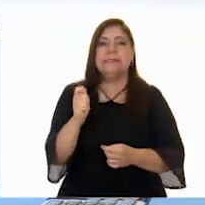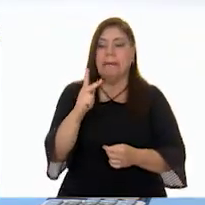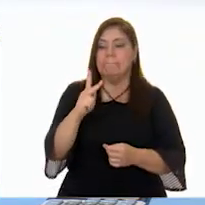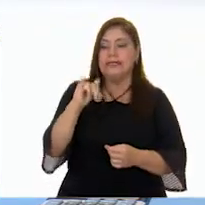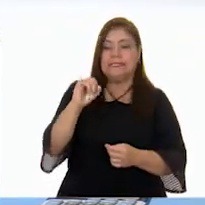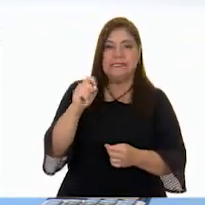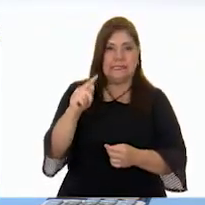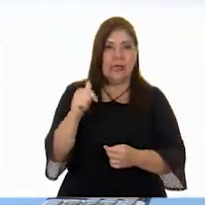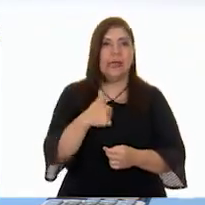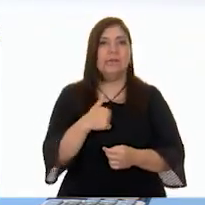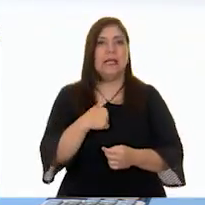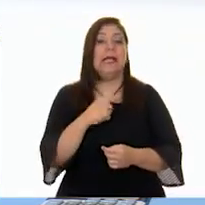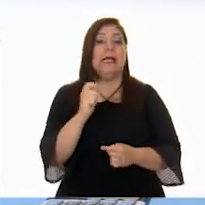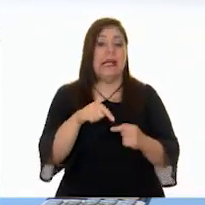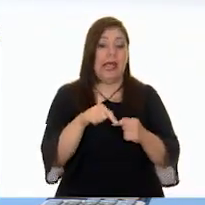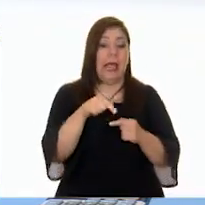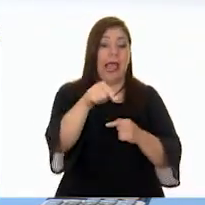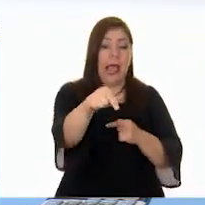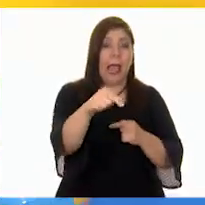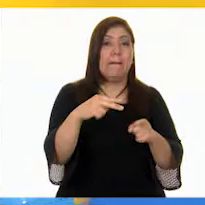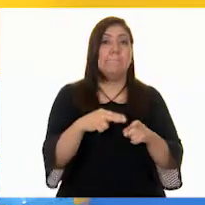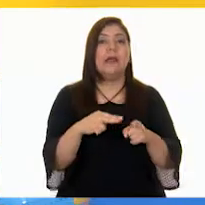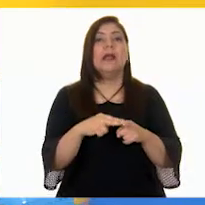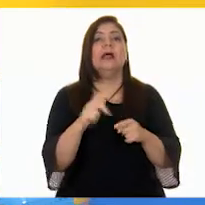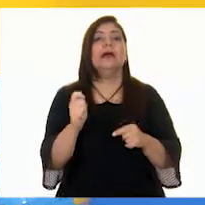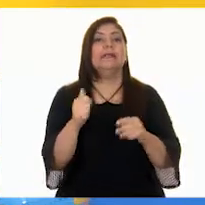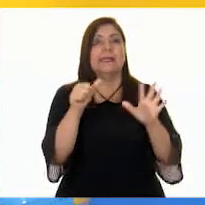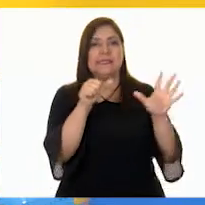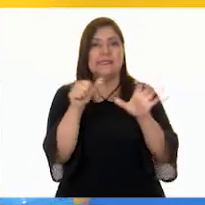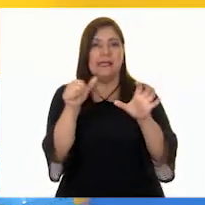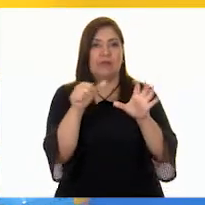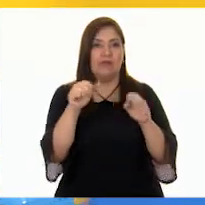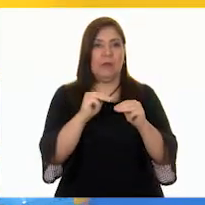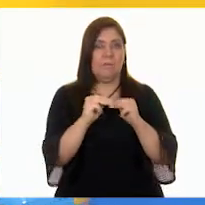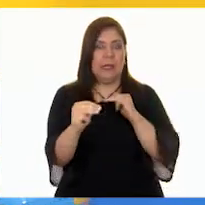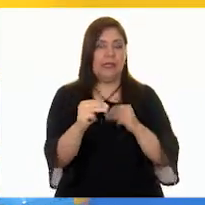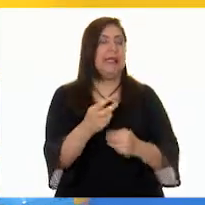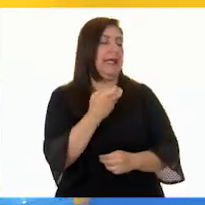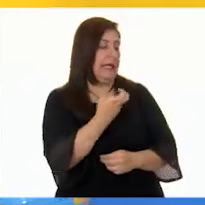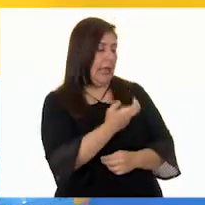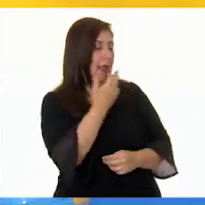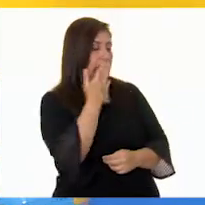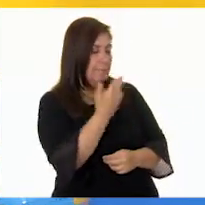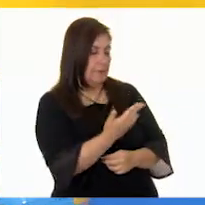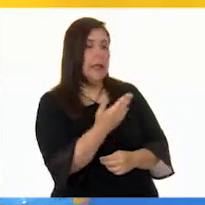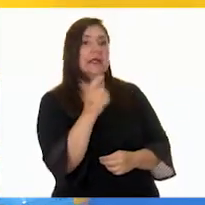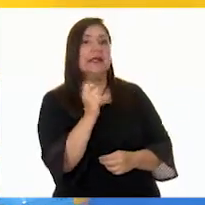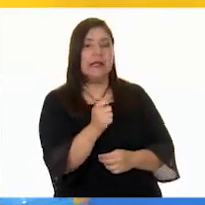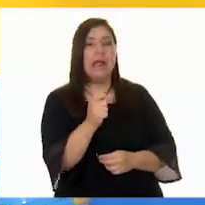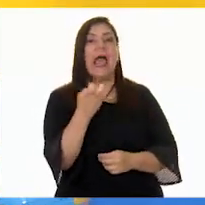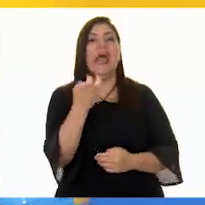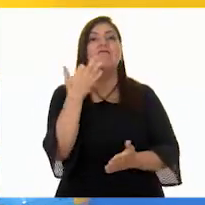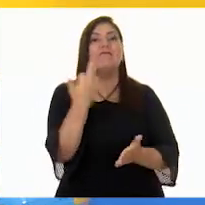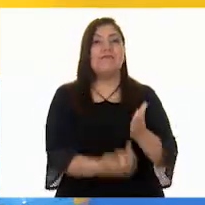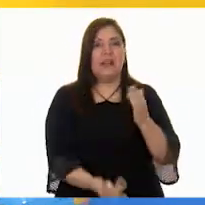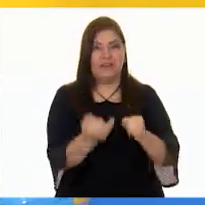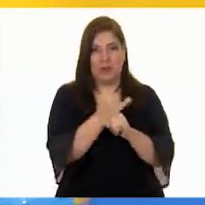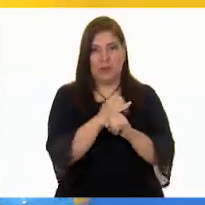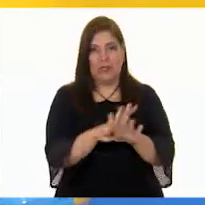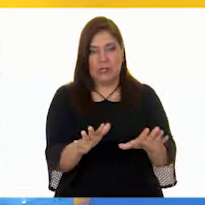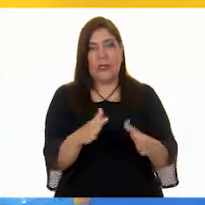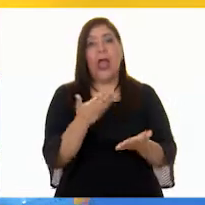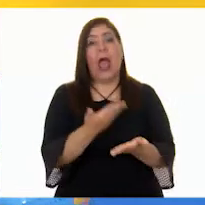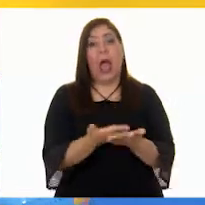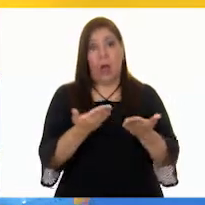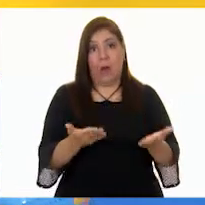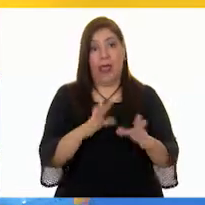mide 600 metros. Eso es. Exactamente lo que nos hacía falta. Ahora sí, que